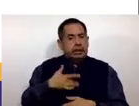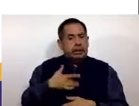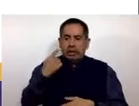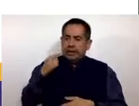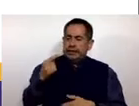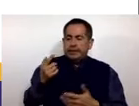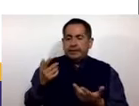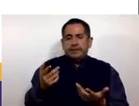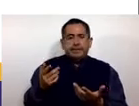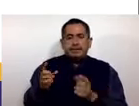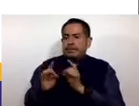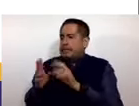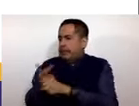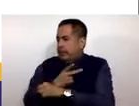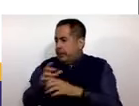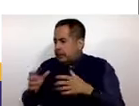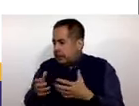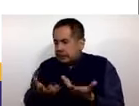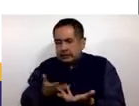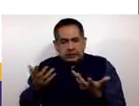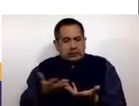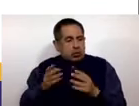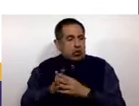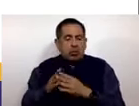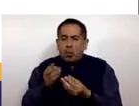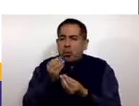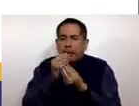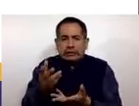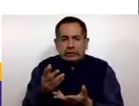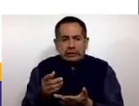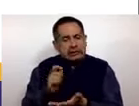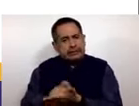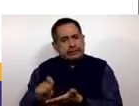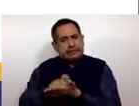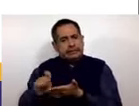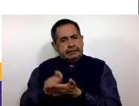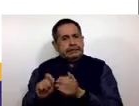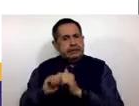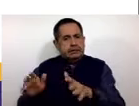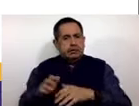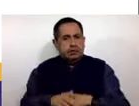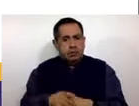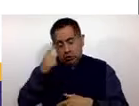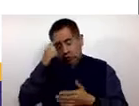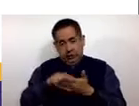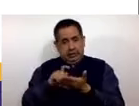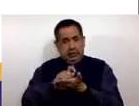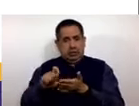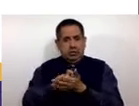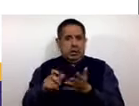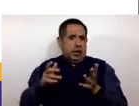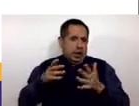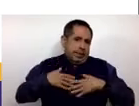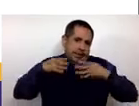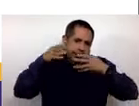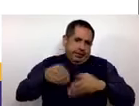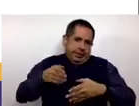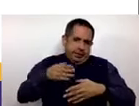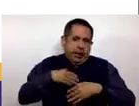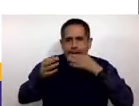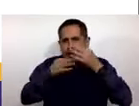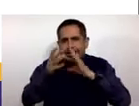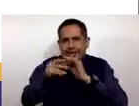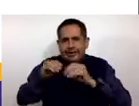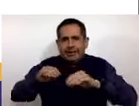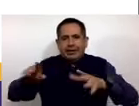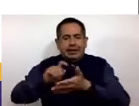que nos ocurre y que no encontramos estructuras para decir. Entonces, yo digo la escritura porque pues, también a eso me dedico y le hago promoción, ¿no?